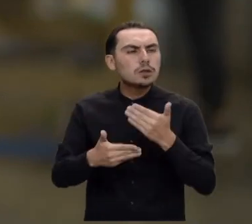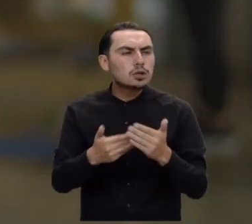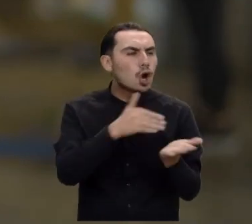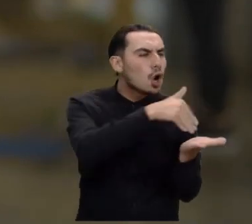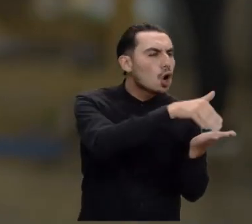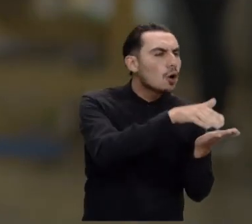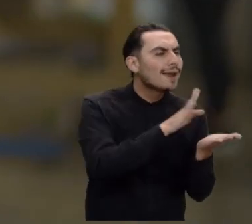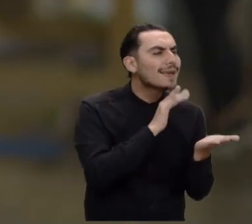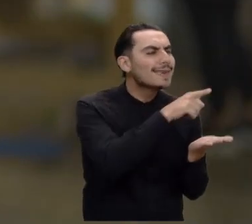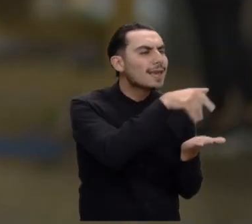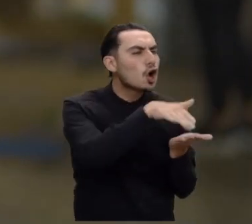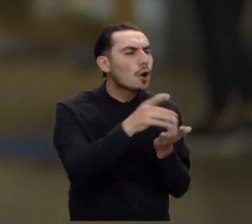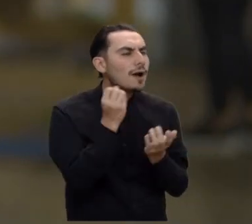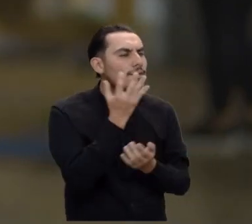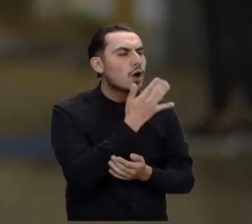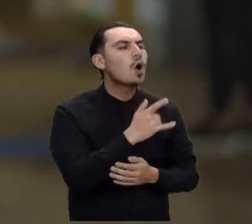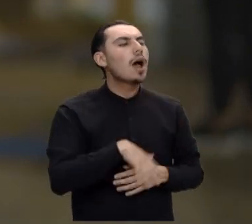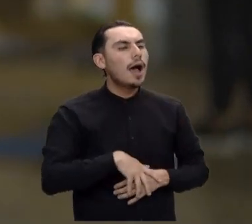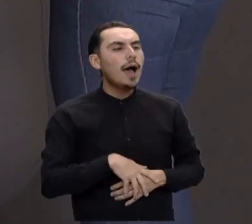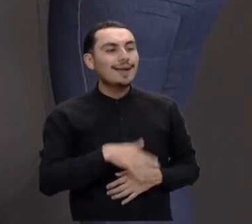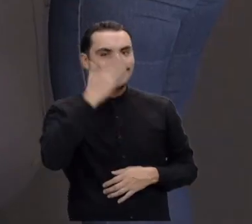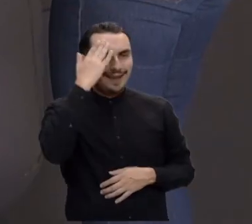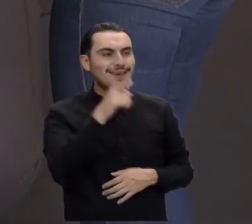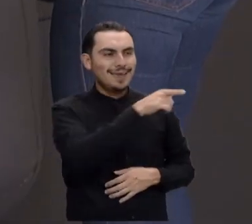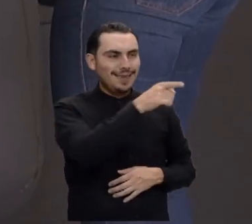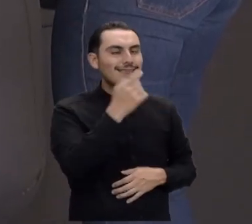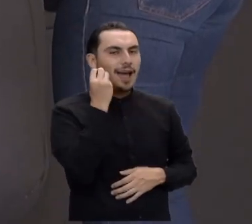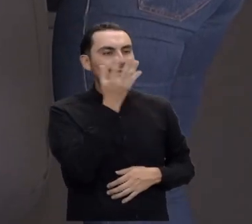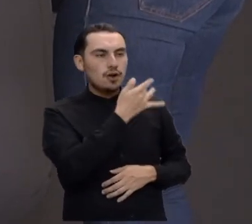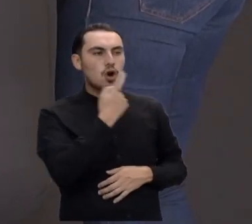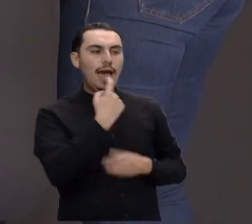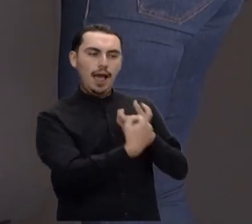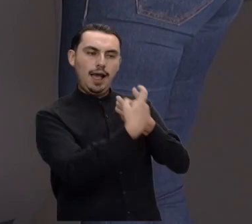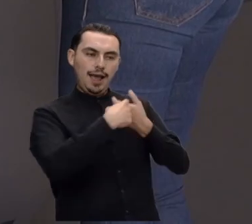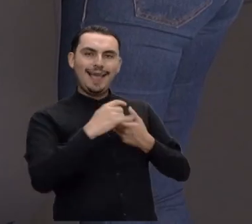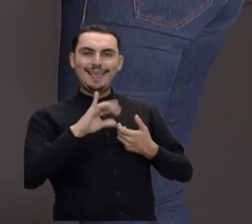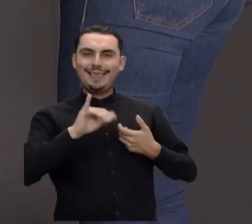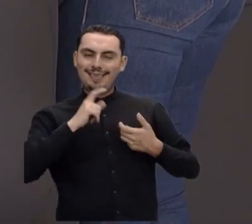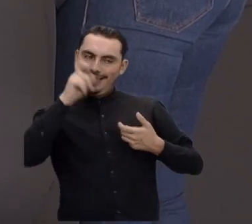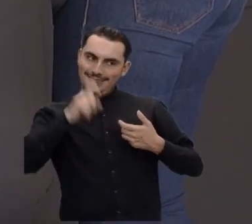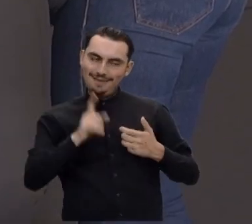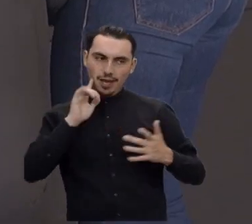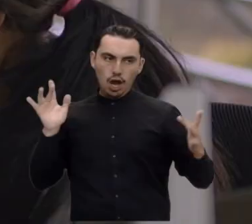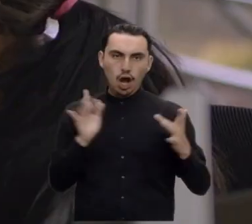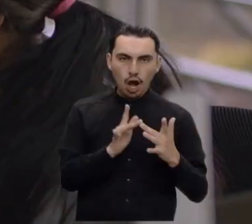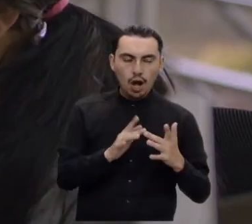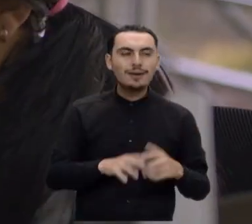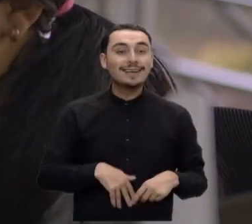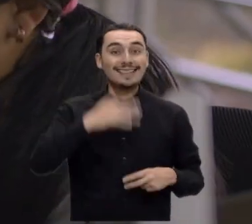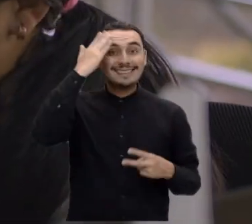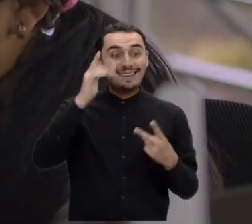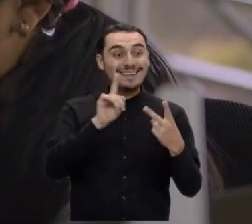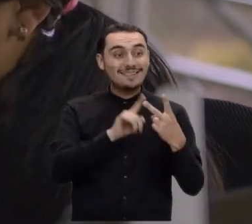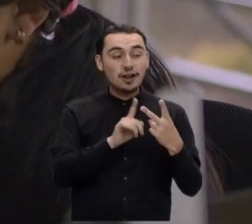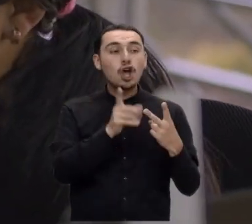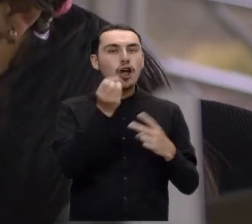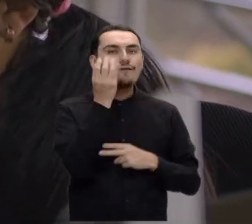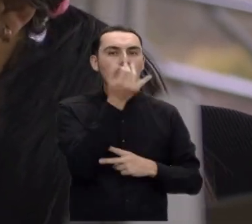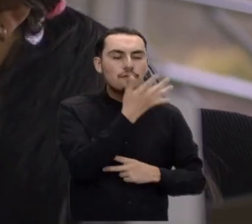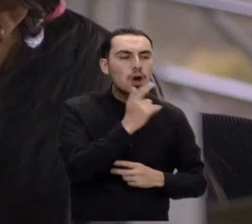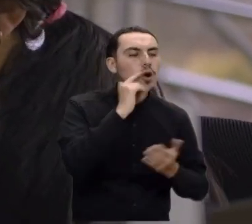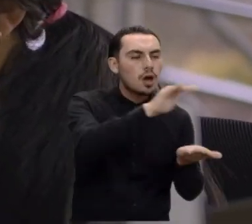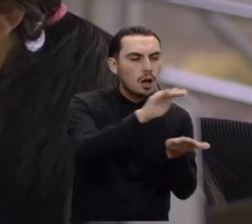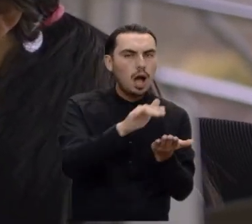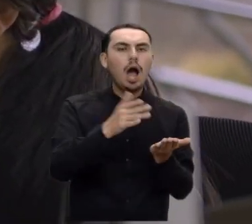de compra, a quién compran, que si compran a proveedores que sean lugares de producción con registro vigente, que las especies